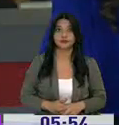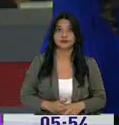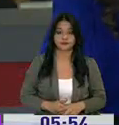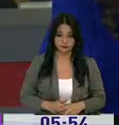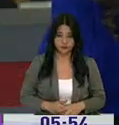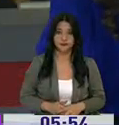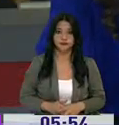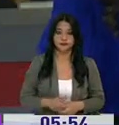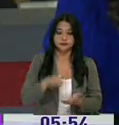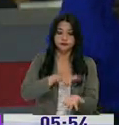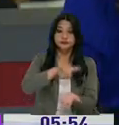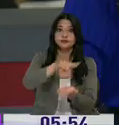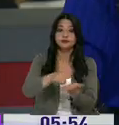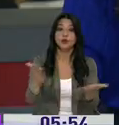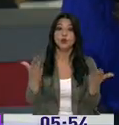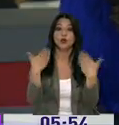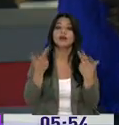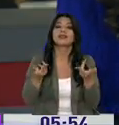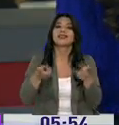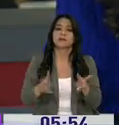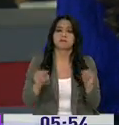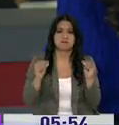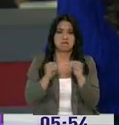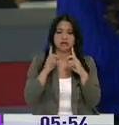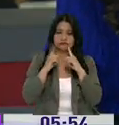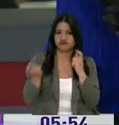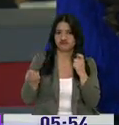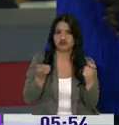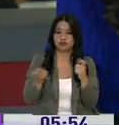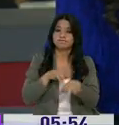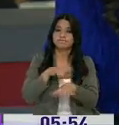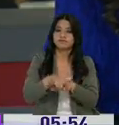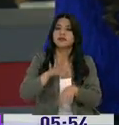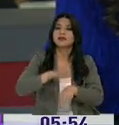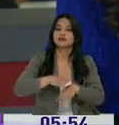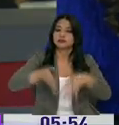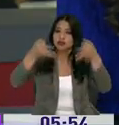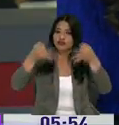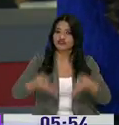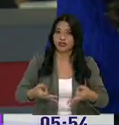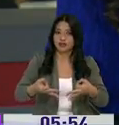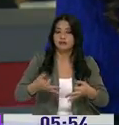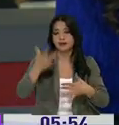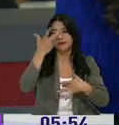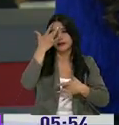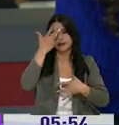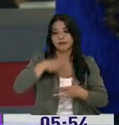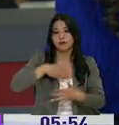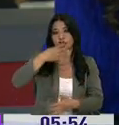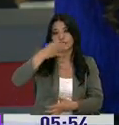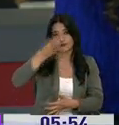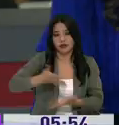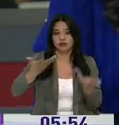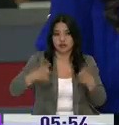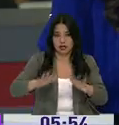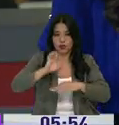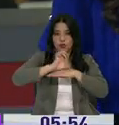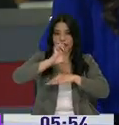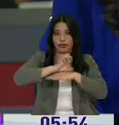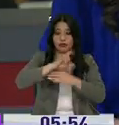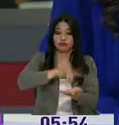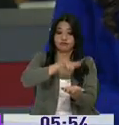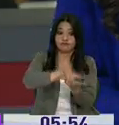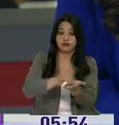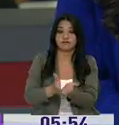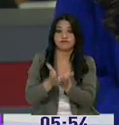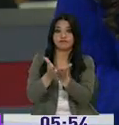en el aeropuerto de Guayaquil se refuerzan medidas de control y prevención tras la confirmación de casos del COVID-19 en el Ecuador. En puertos y en la terminal